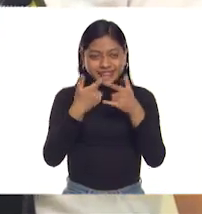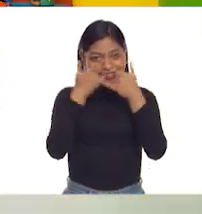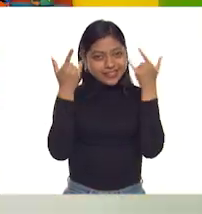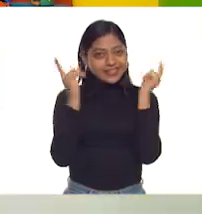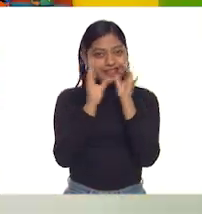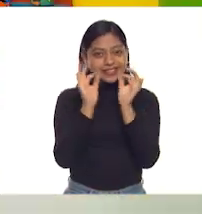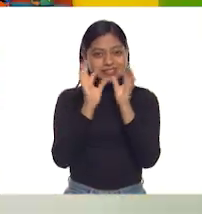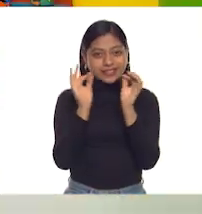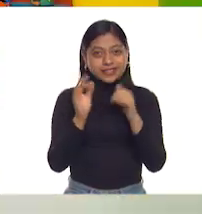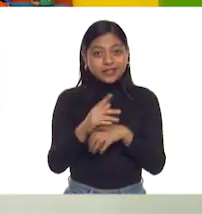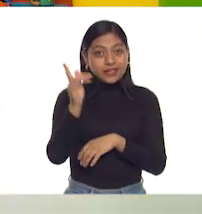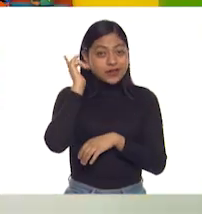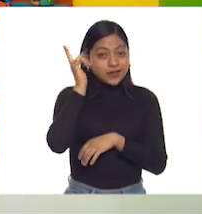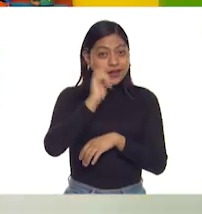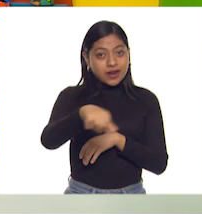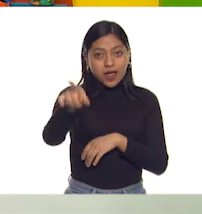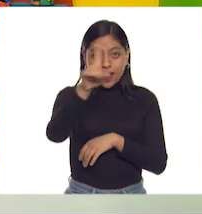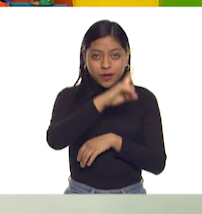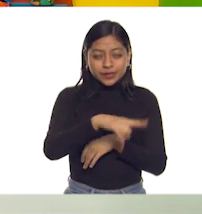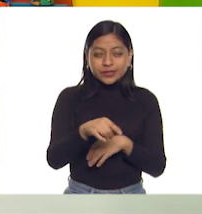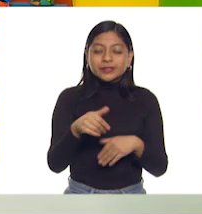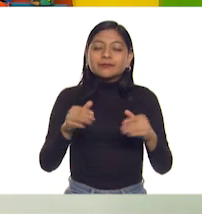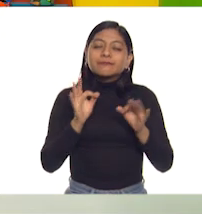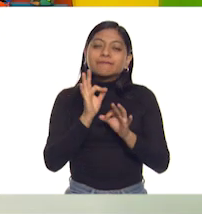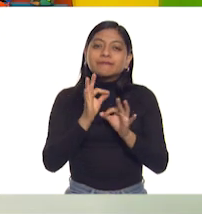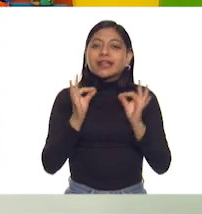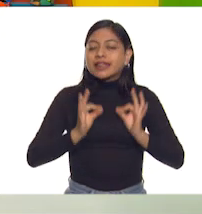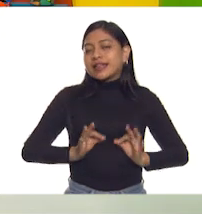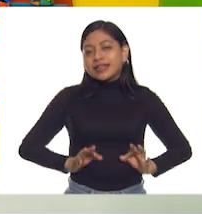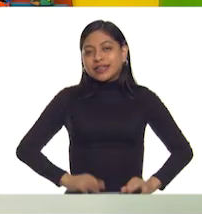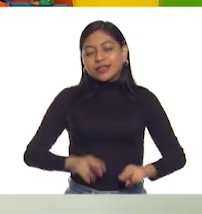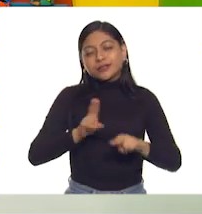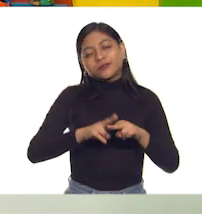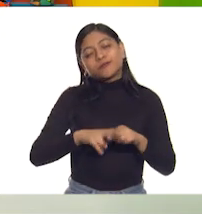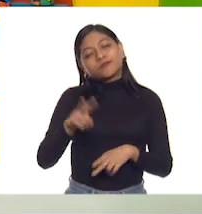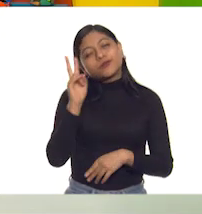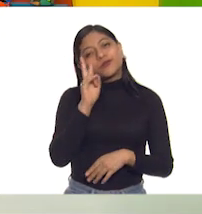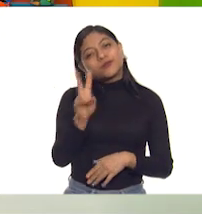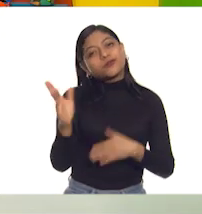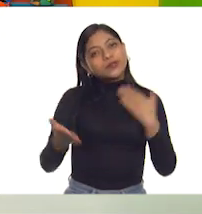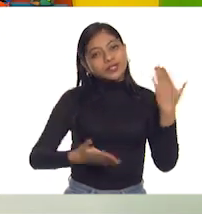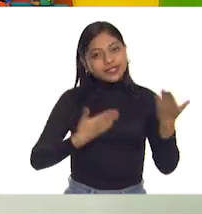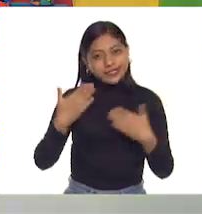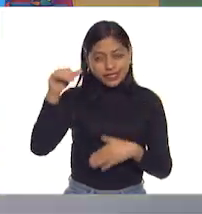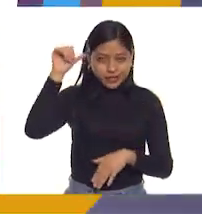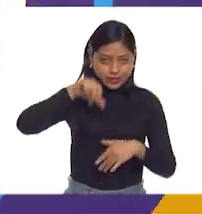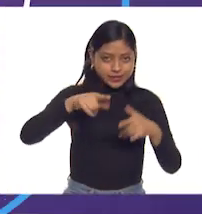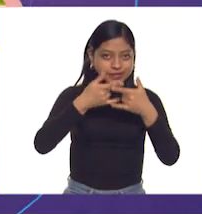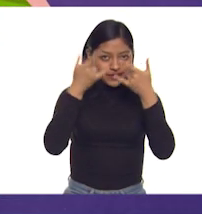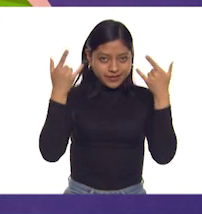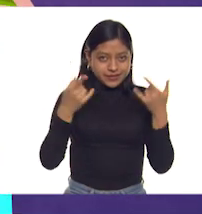¡Comencemos! Espero que sigan muy cómodas y cómodos para que disfruten esta fábula.